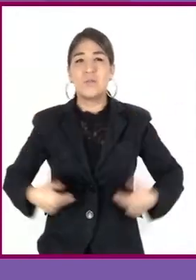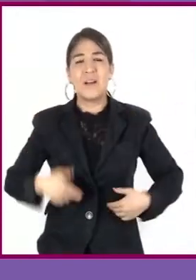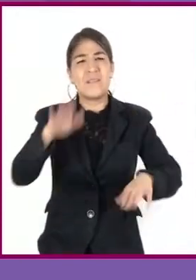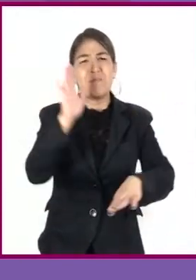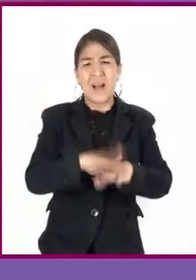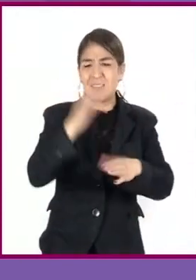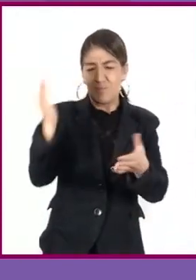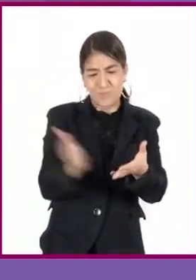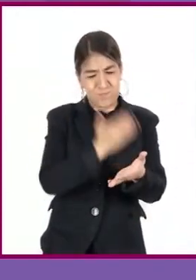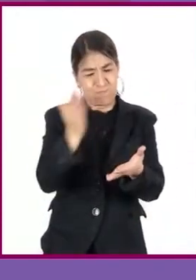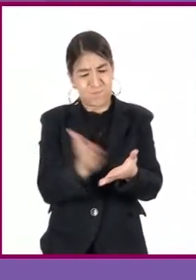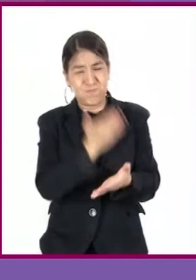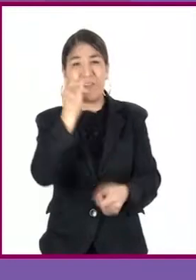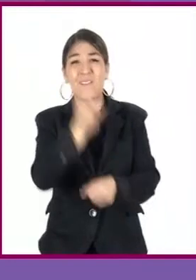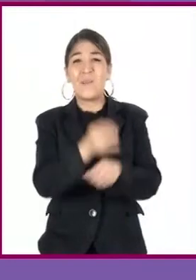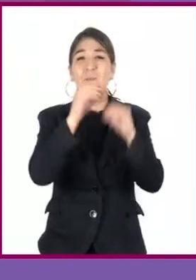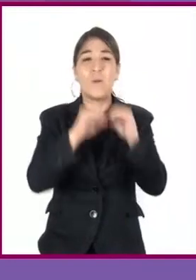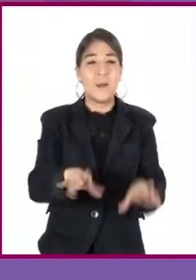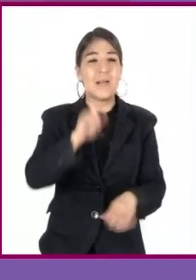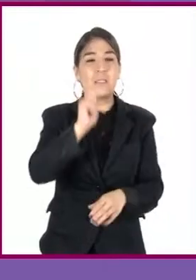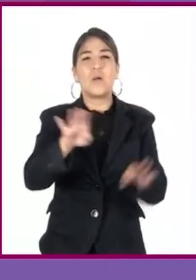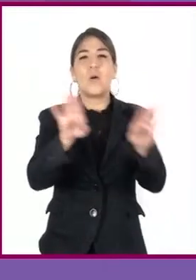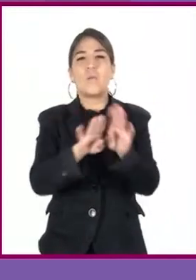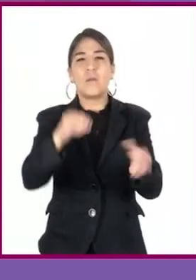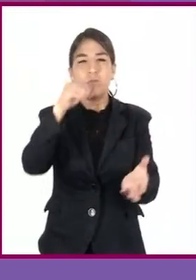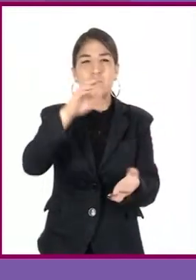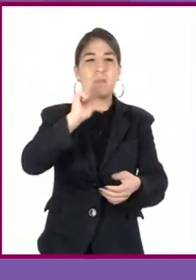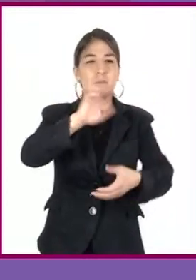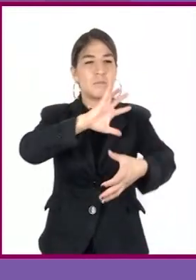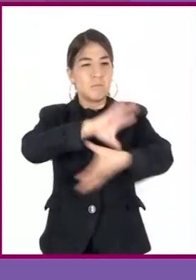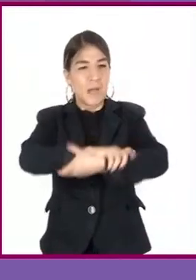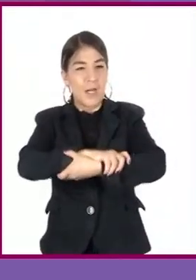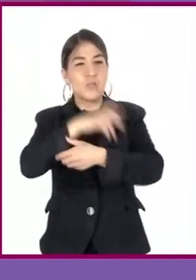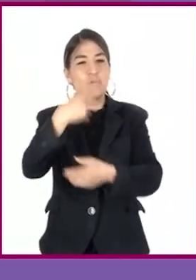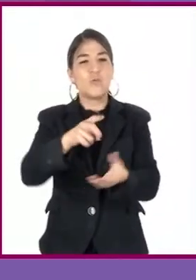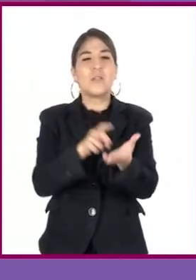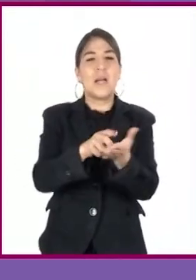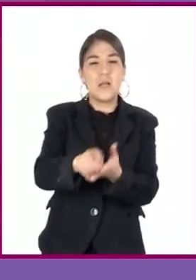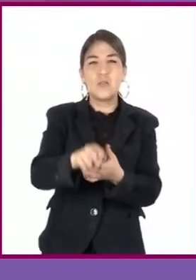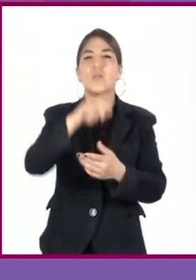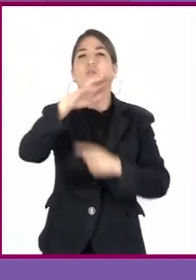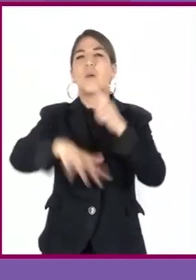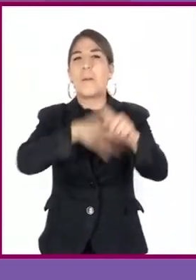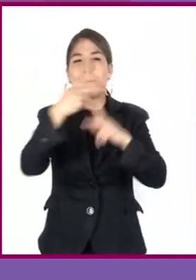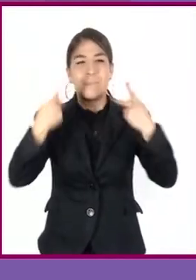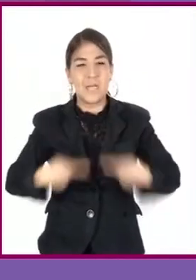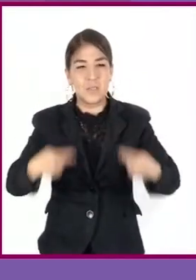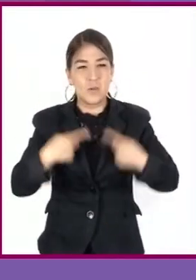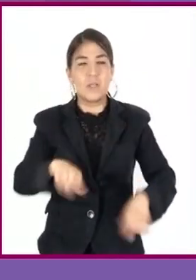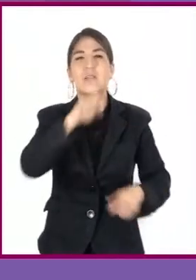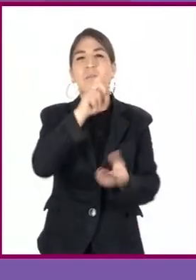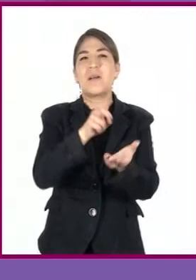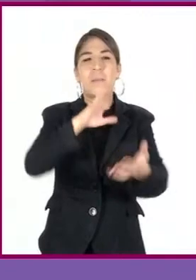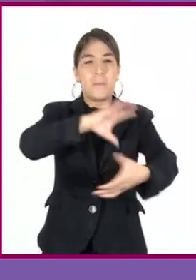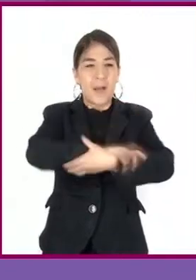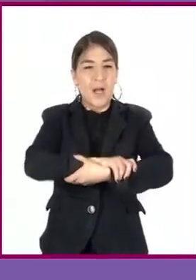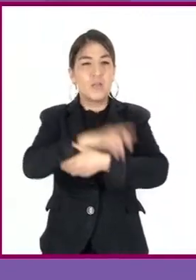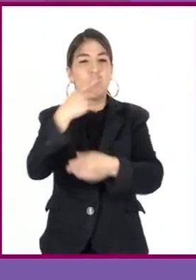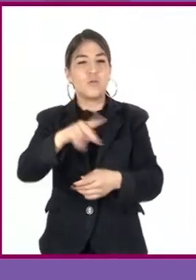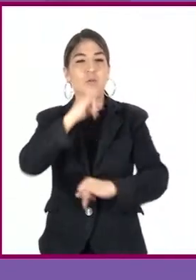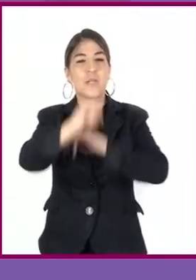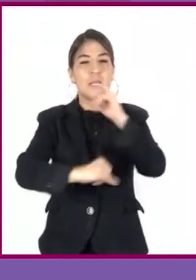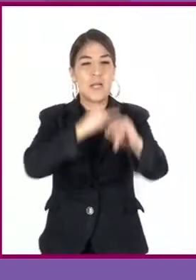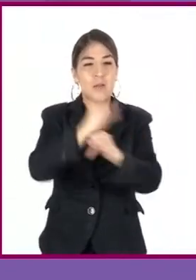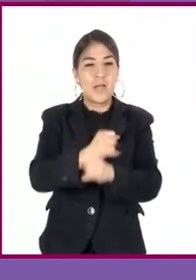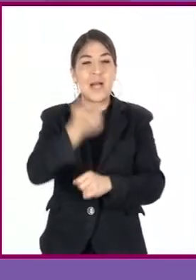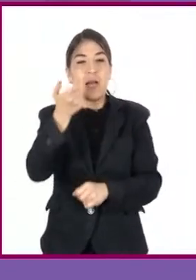documentos, entre ellos los pactos de derechos civiles y políticos, de derechos económicos, sociales y culturales,